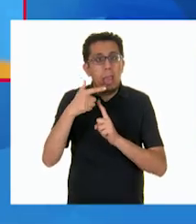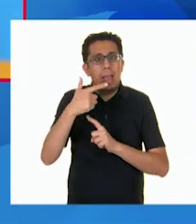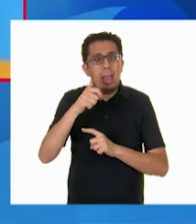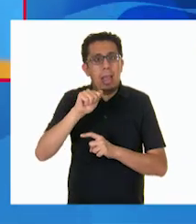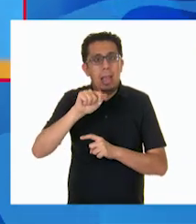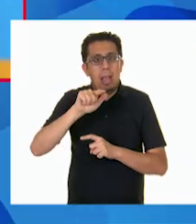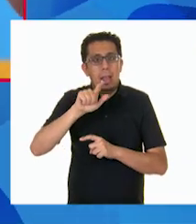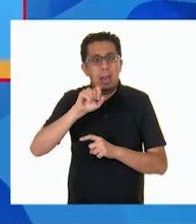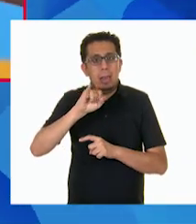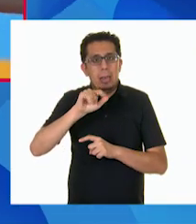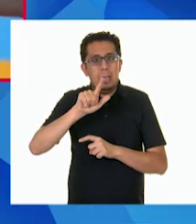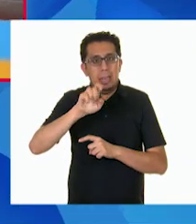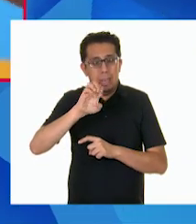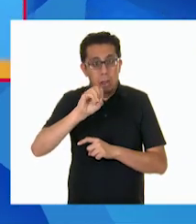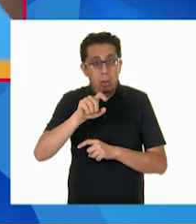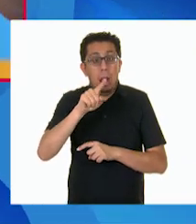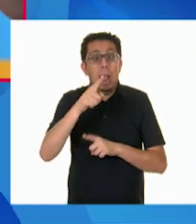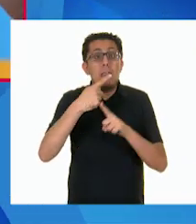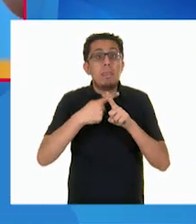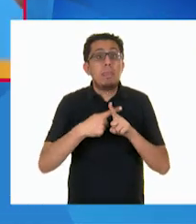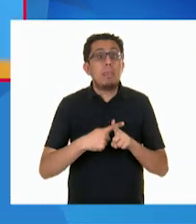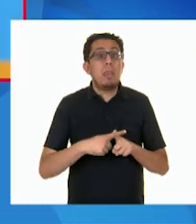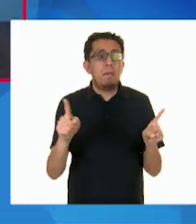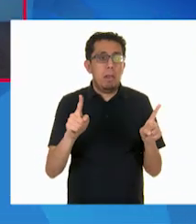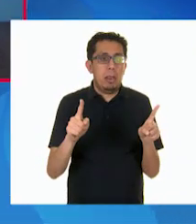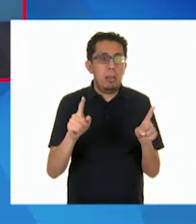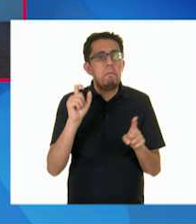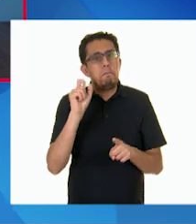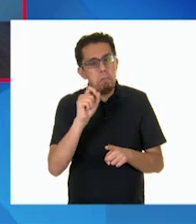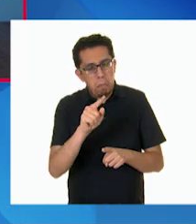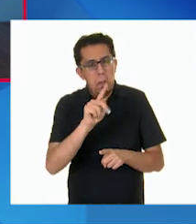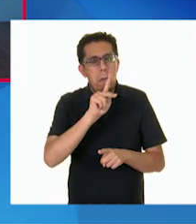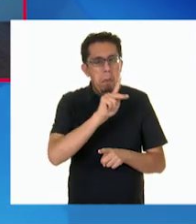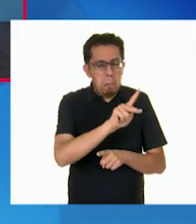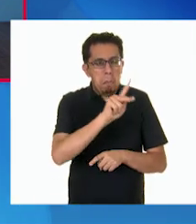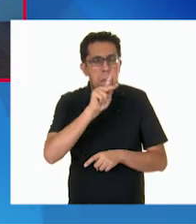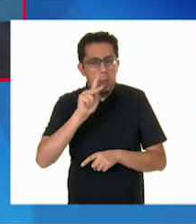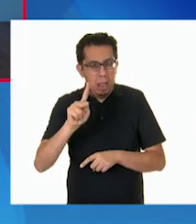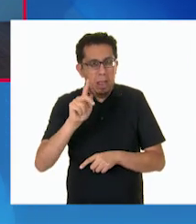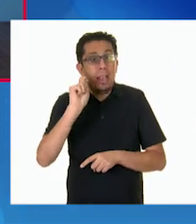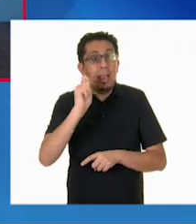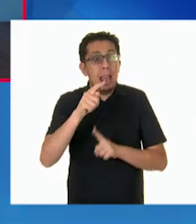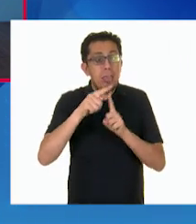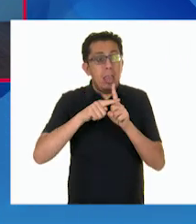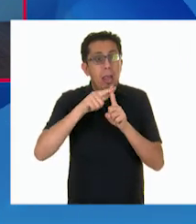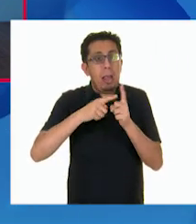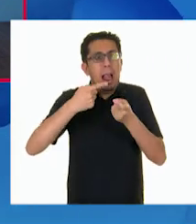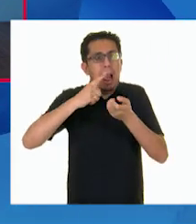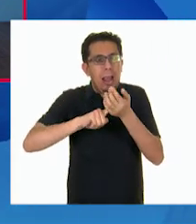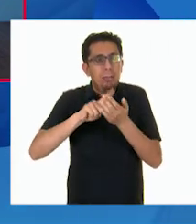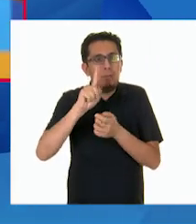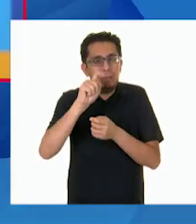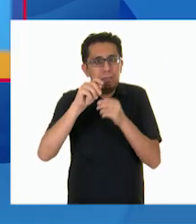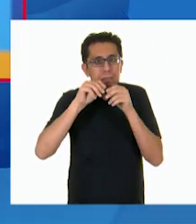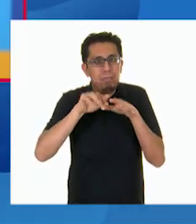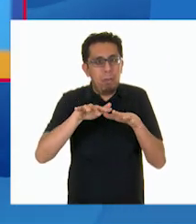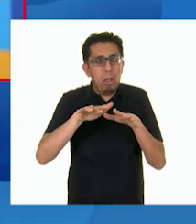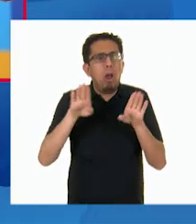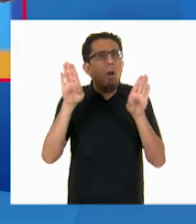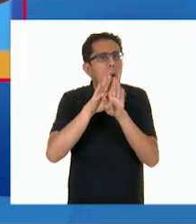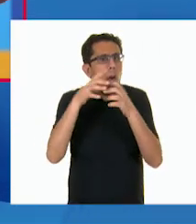Galileo son muy diferentes y muy parecidos al mismo tiempo a los termómetros líquidos. ¿Cómo funcionan?